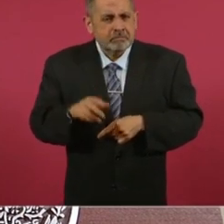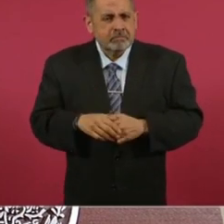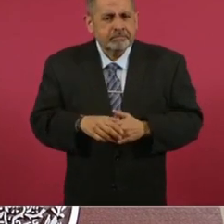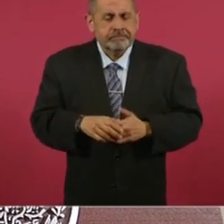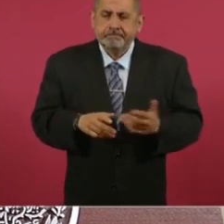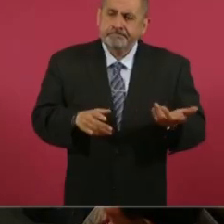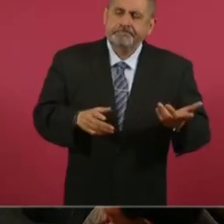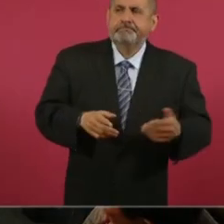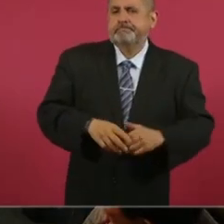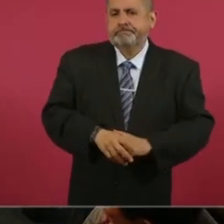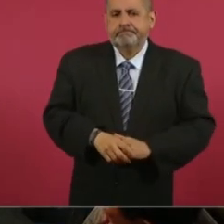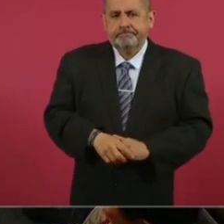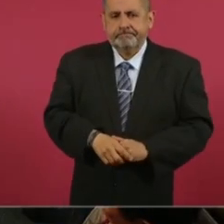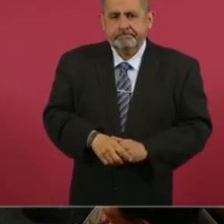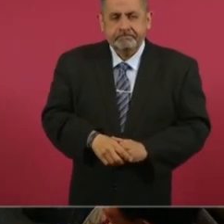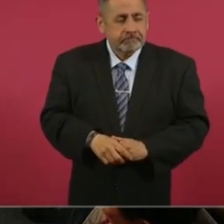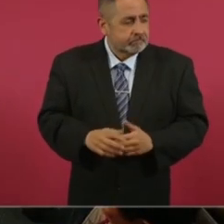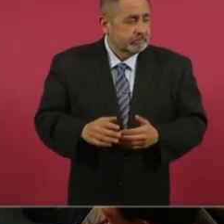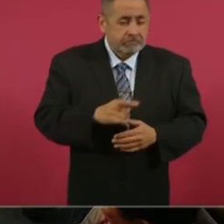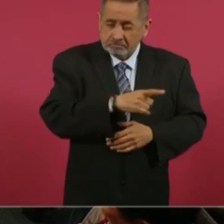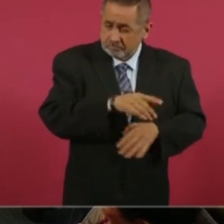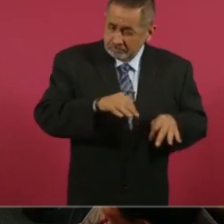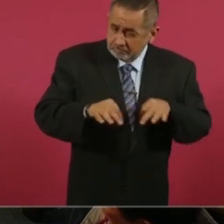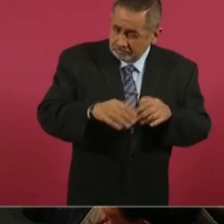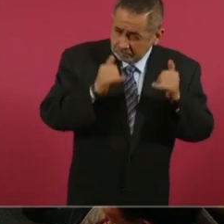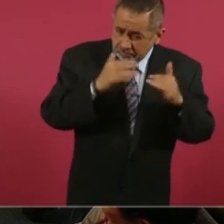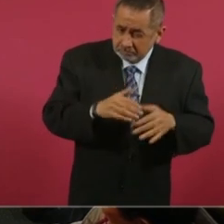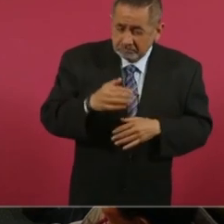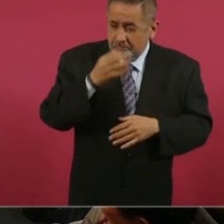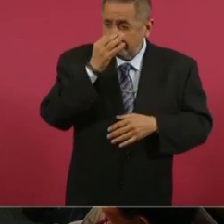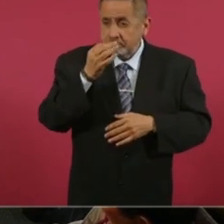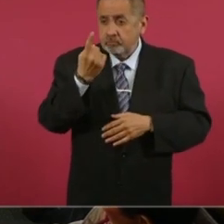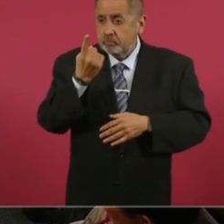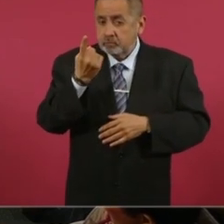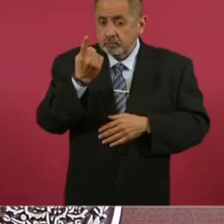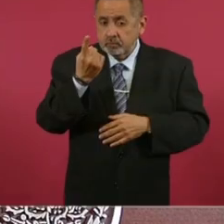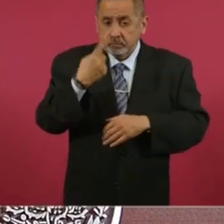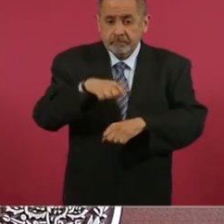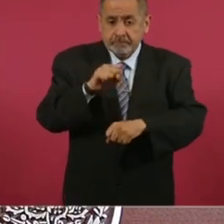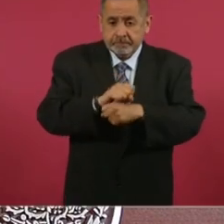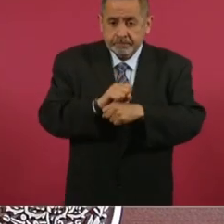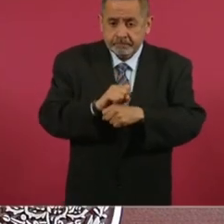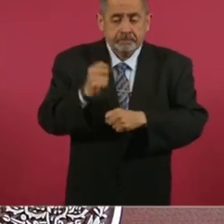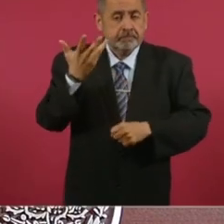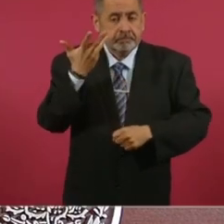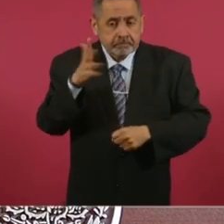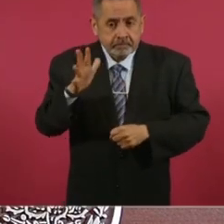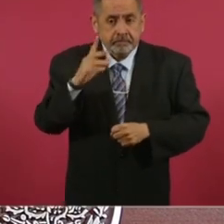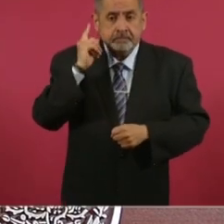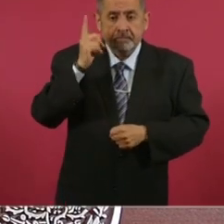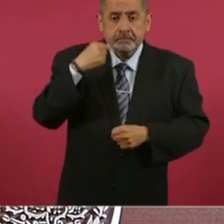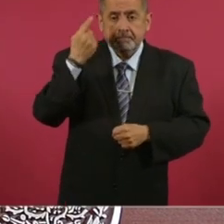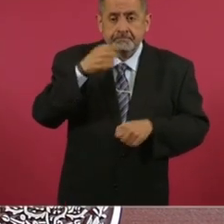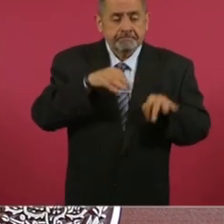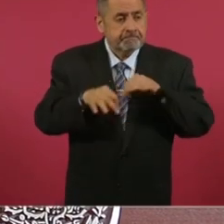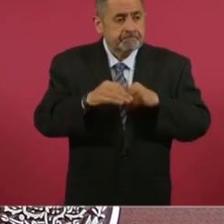Ah, entonces, ¿cuánto trabaja? 10 horas a la semana.